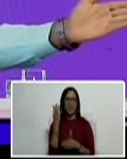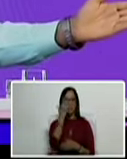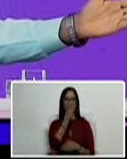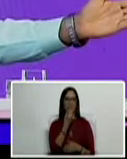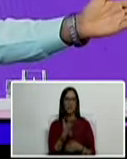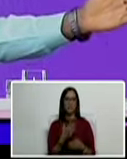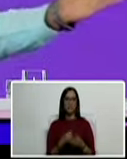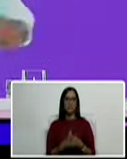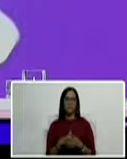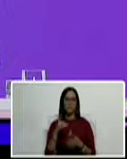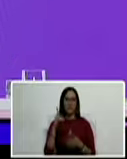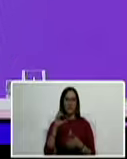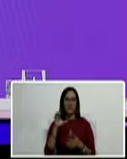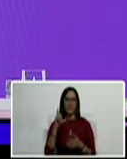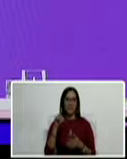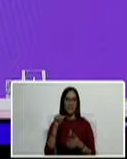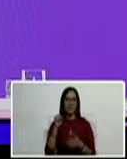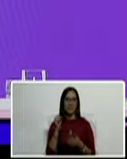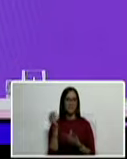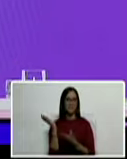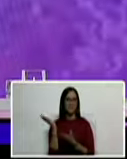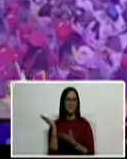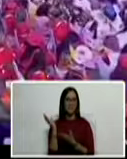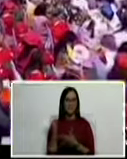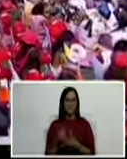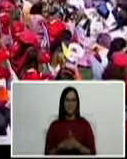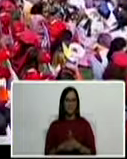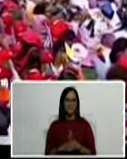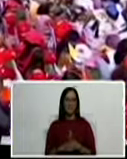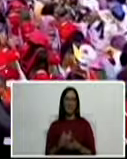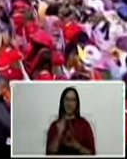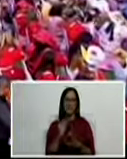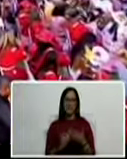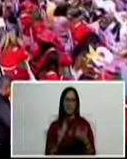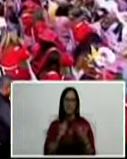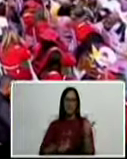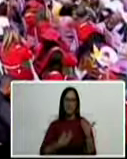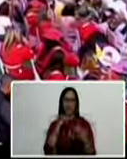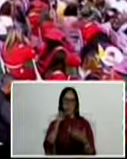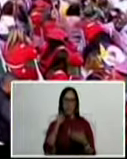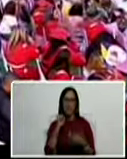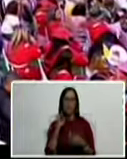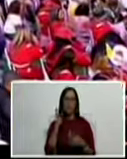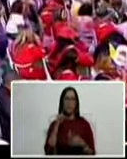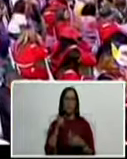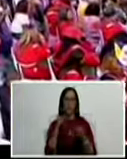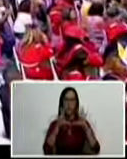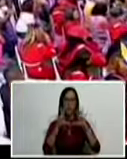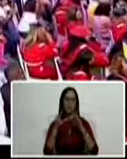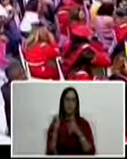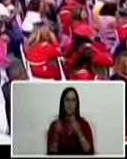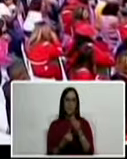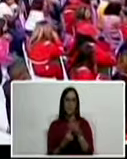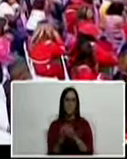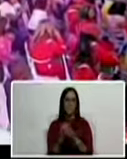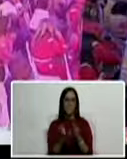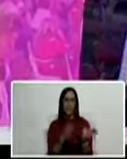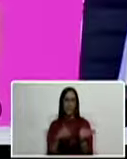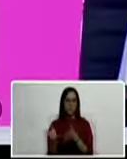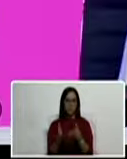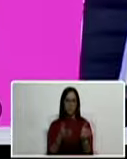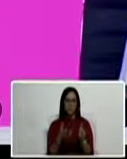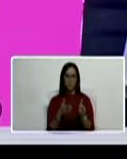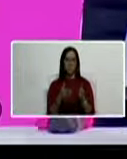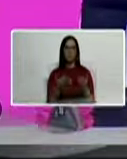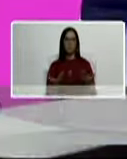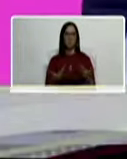maravillosa? Delis Álvarez, por favor. Gracias, presidente Nicolás. Bueno, usted el 8 de marzo nos dio una meta a